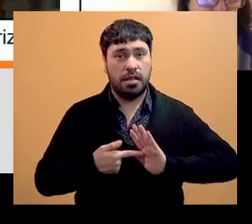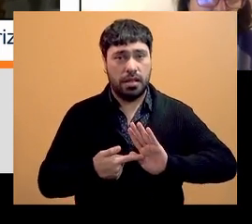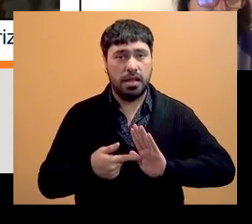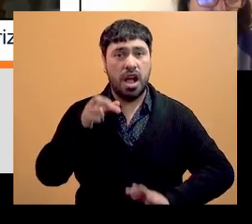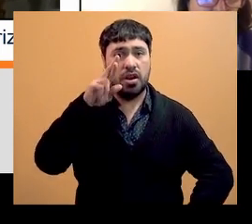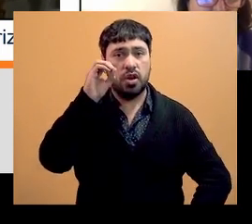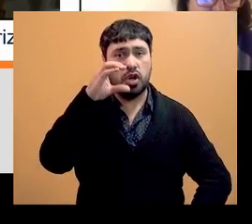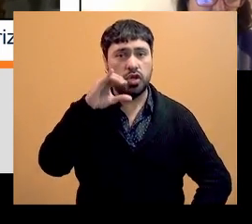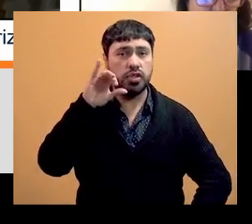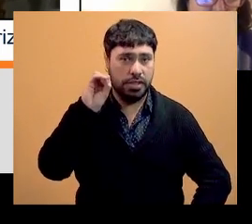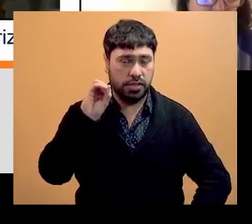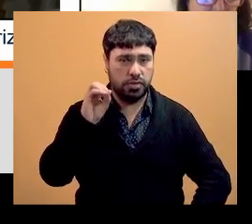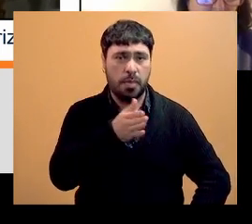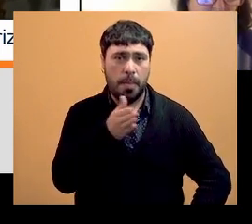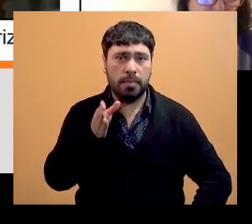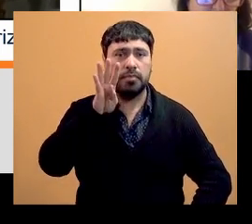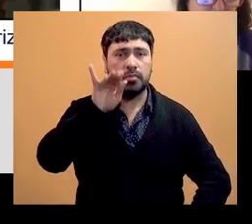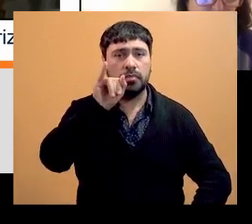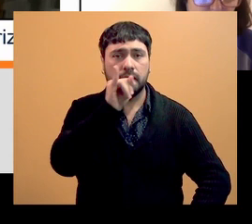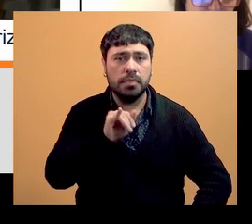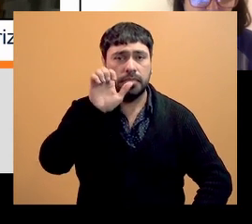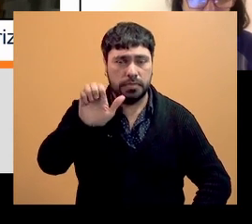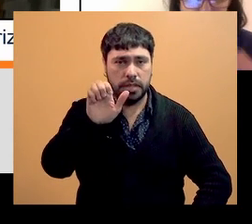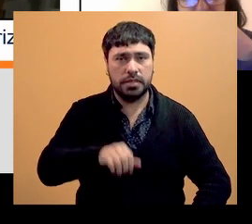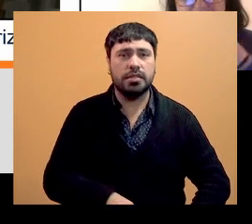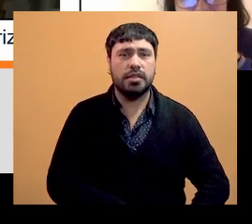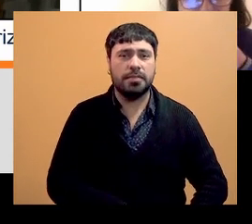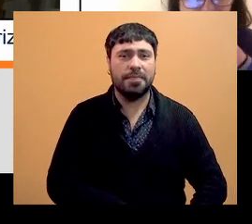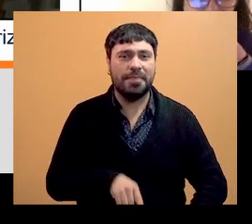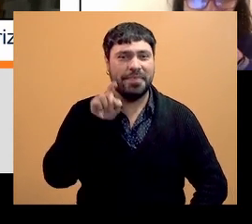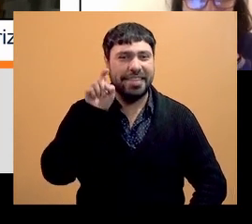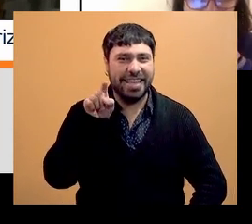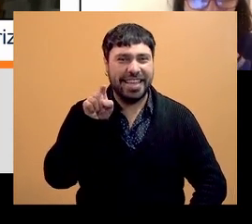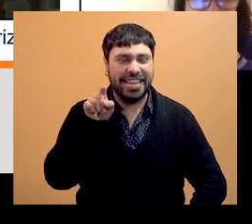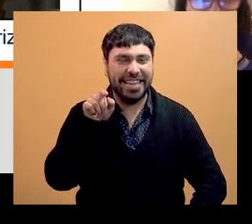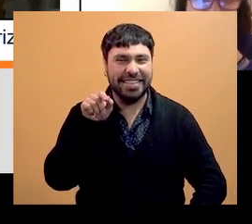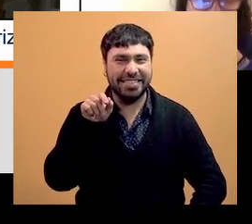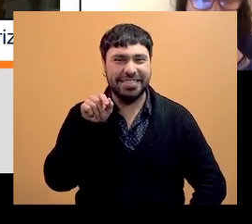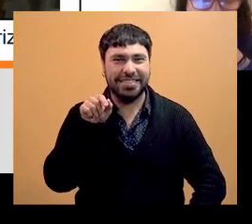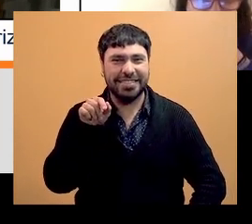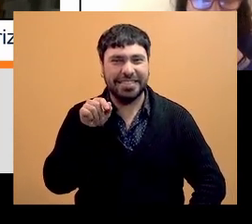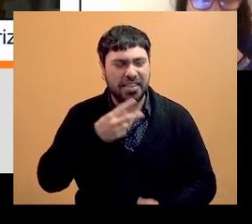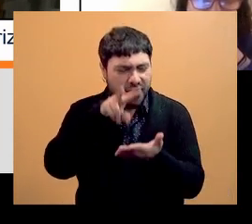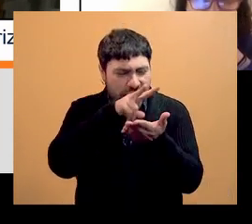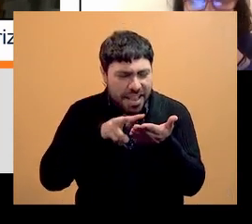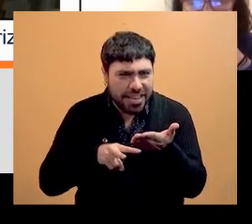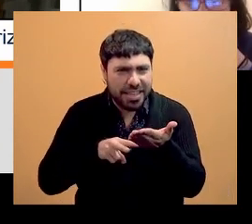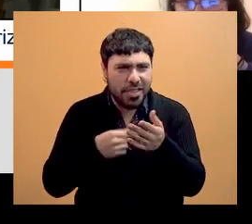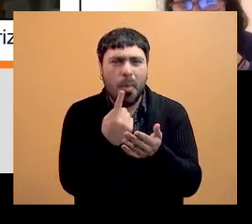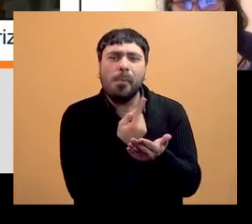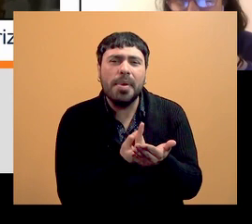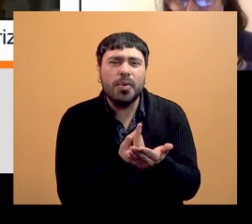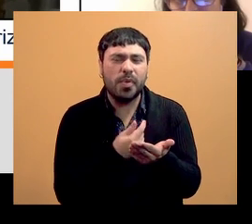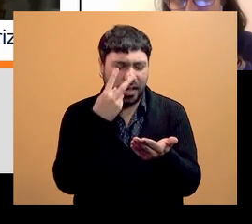equipo para explorar los lagos, que va a ser la de reportera en el fondo, va a ir leyendo los chats que han dejado